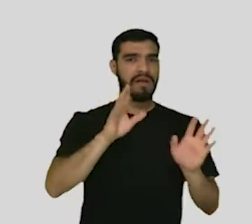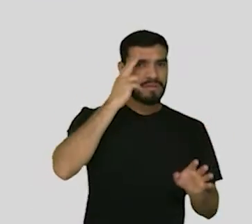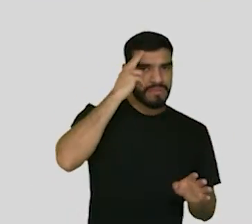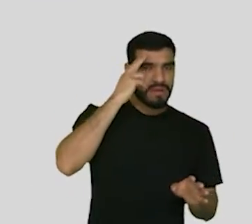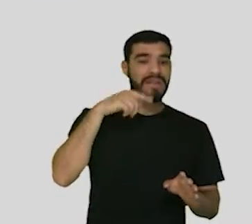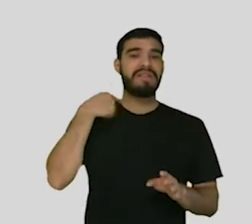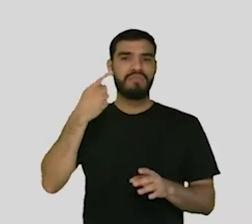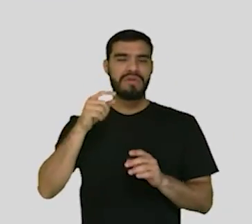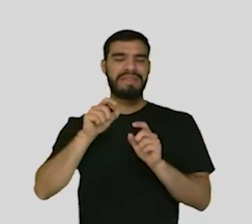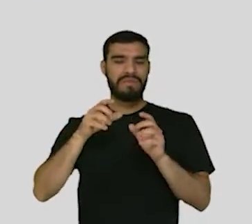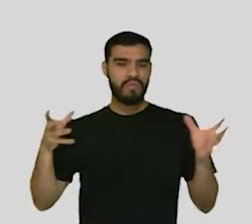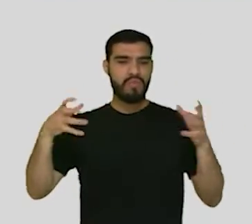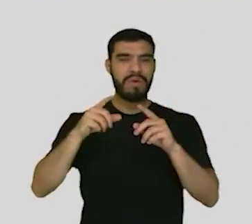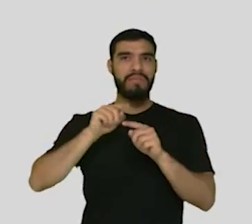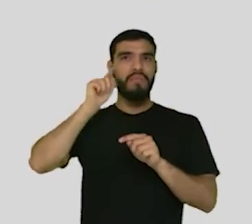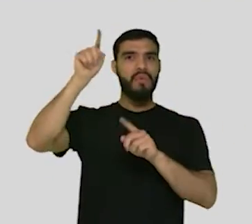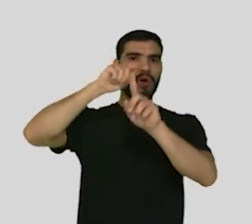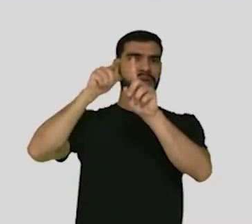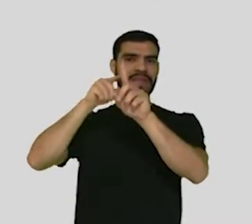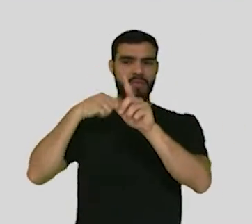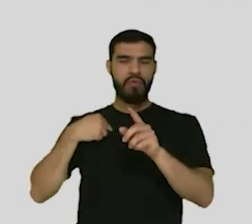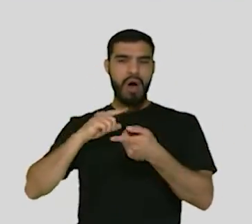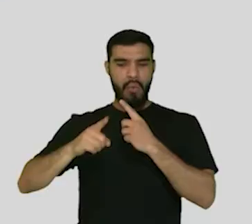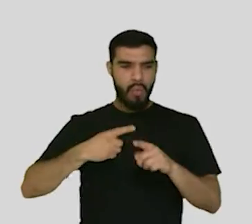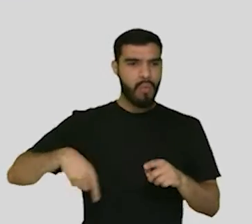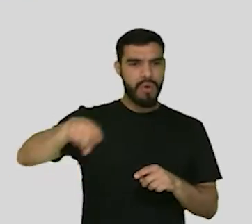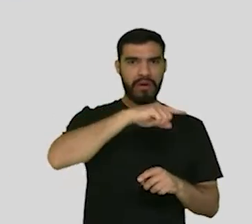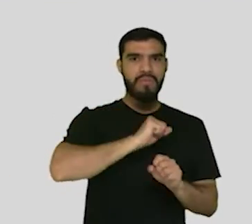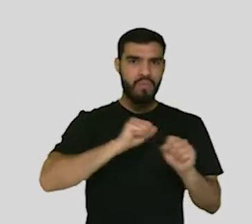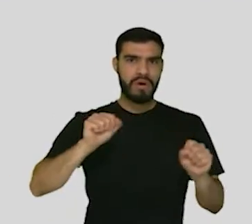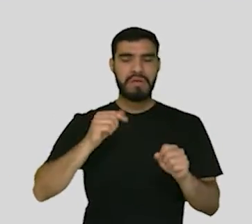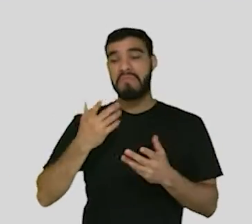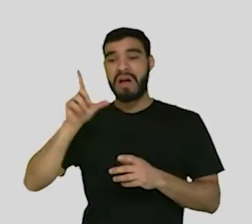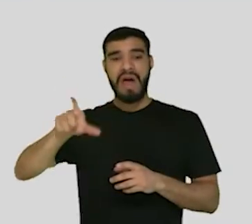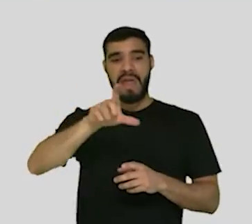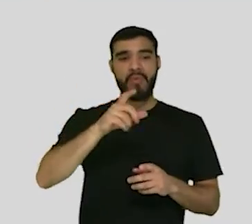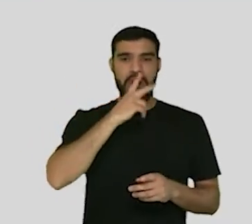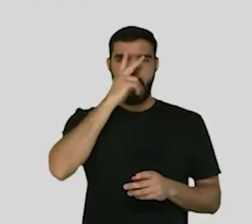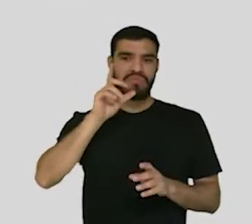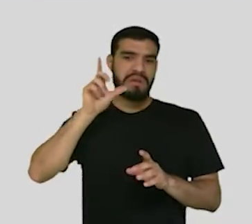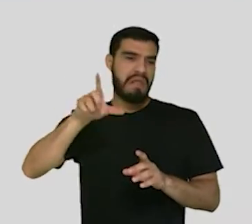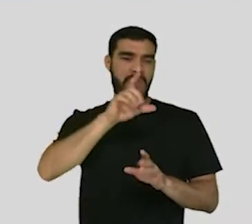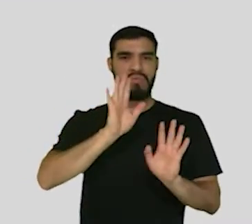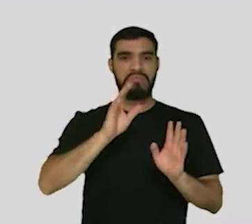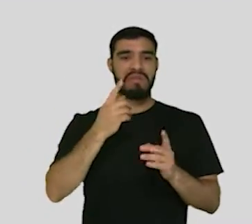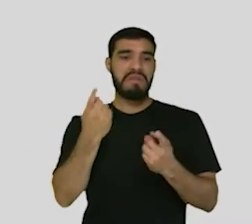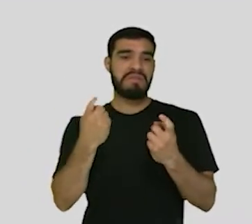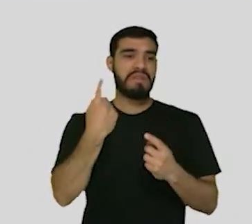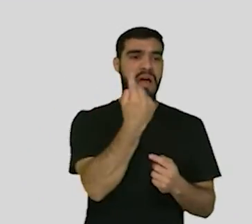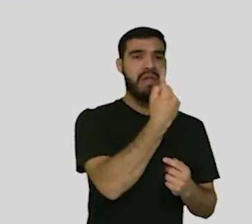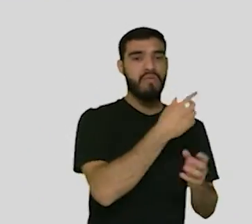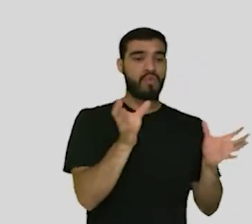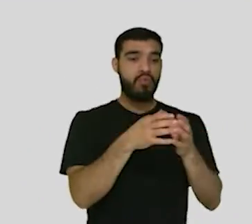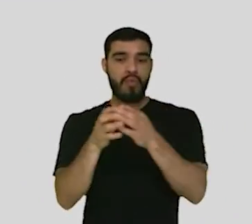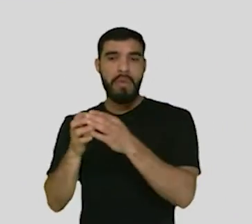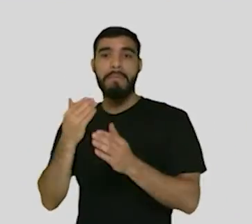verdad? Y obviamente después apuntamos a otro principio que tienen en común. Te, ayepa, jacatu, oñón divecuera, oyereco, petén, objetivo común.